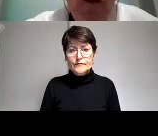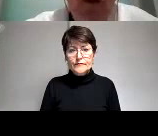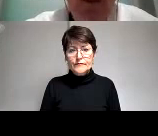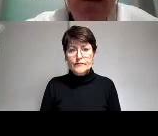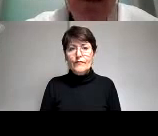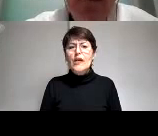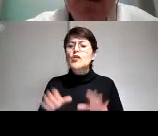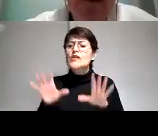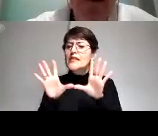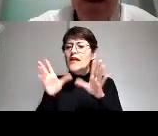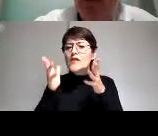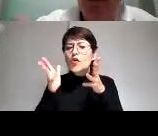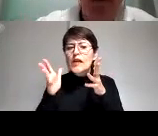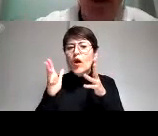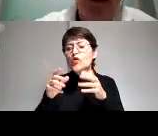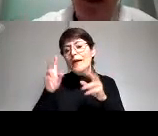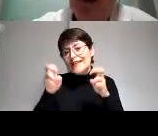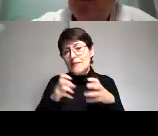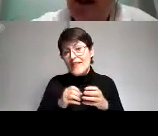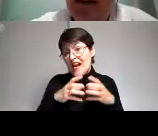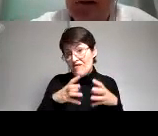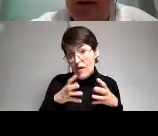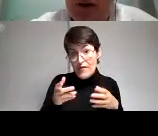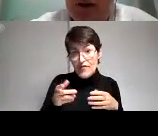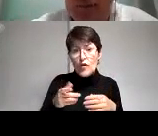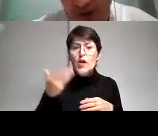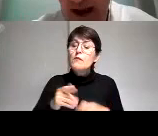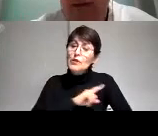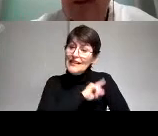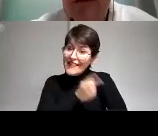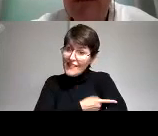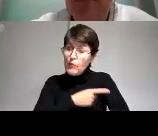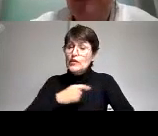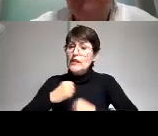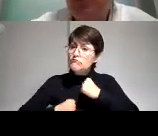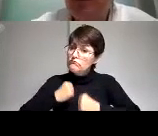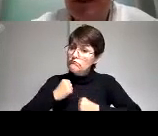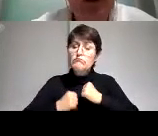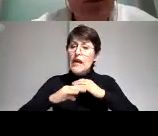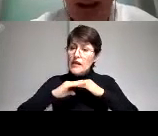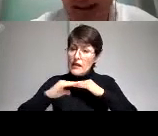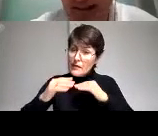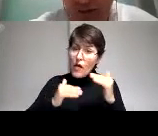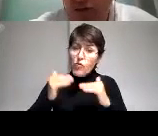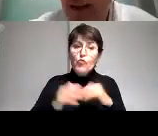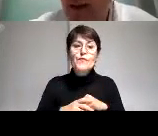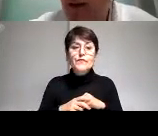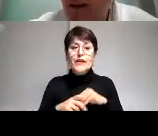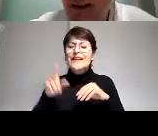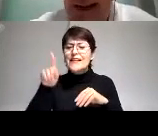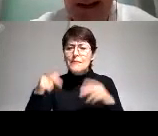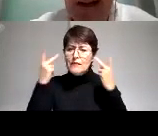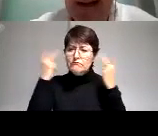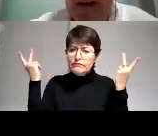10 consejos para evitar la inflamación crónica, pues estos que veis aquí: un ejercicio físico moderado, meditación o relajación, porque el estrés hemos comentado